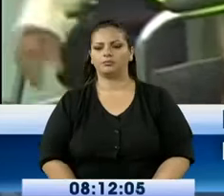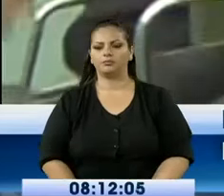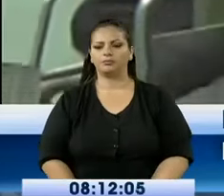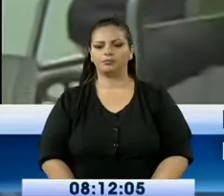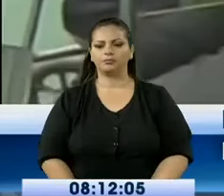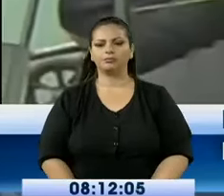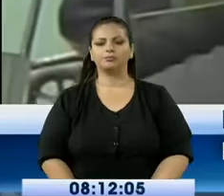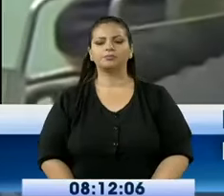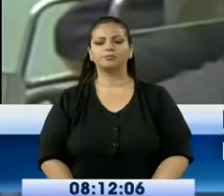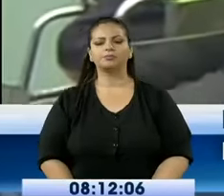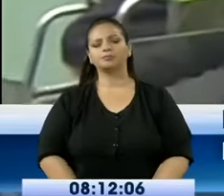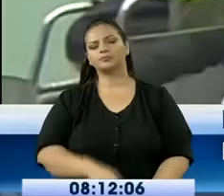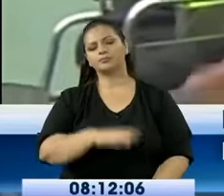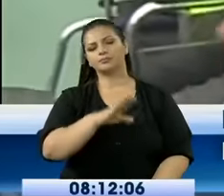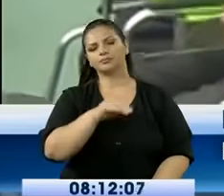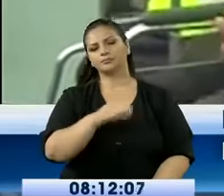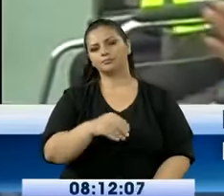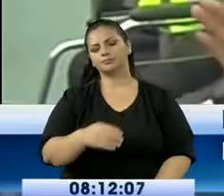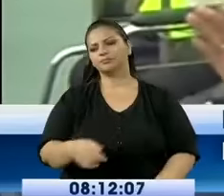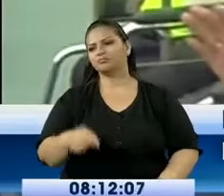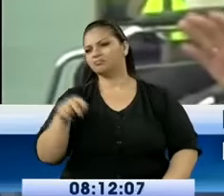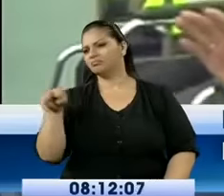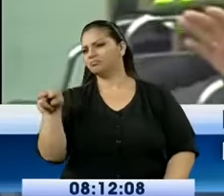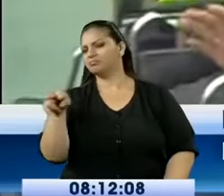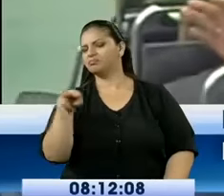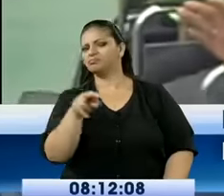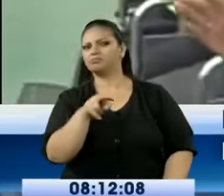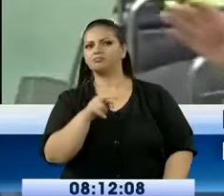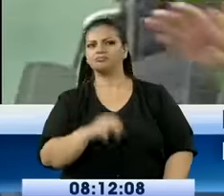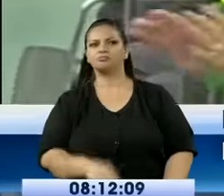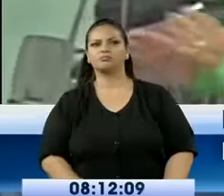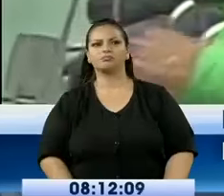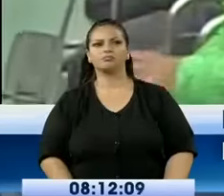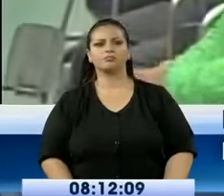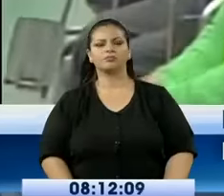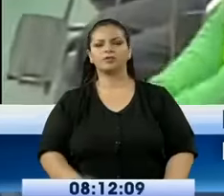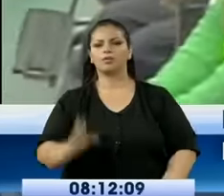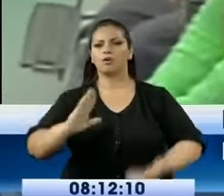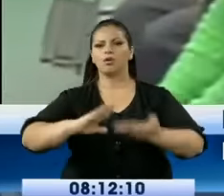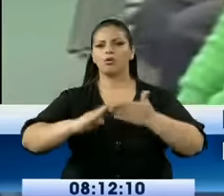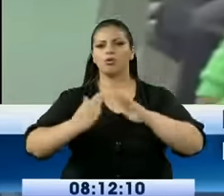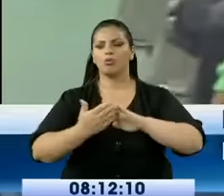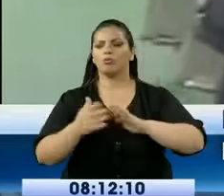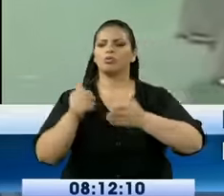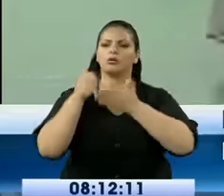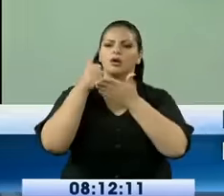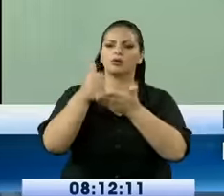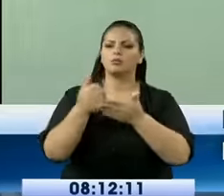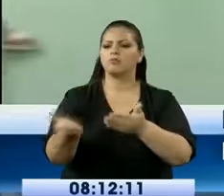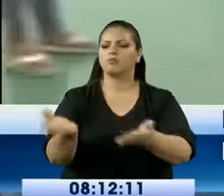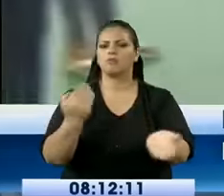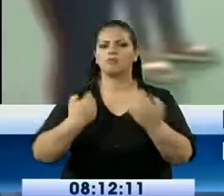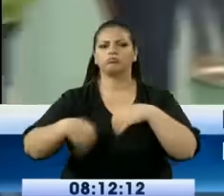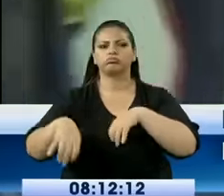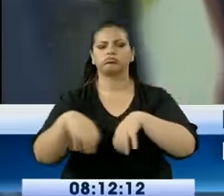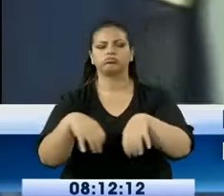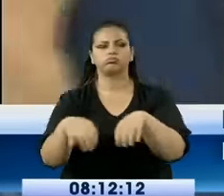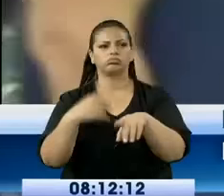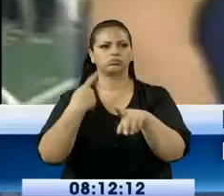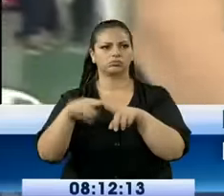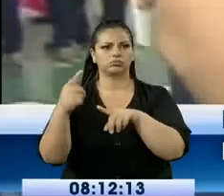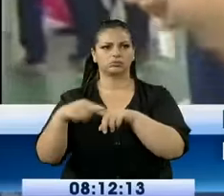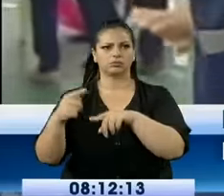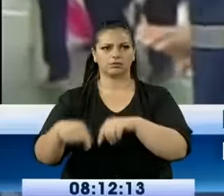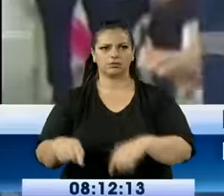Doctora, por ejemplo, en este distrito yo me doy cuenta que, por ejemplo, ustedes siempre acercan así a la comunidad con este tipo de actividades. Por ejemplo, ahorita están haciendo